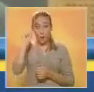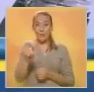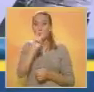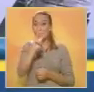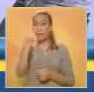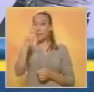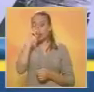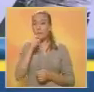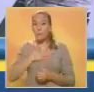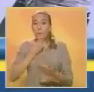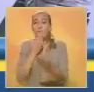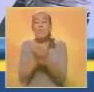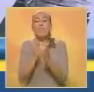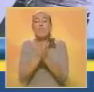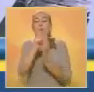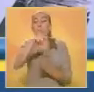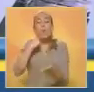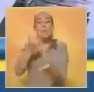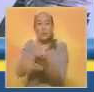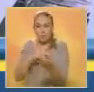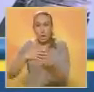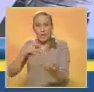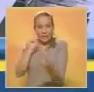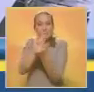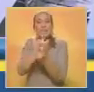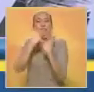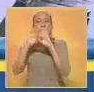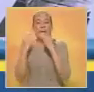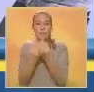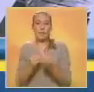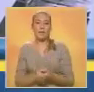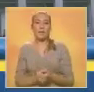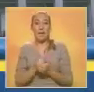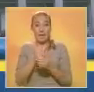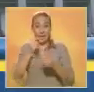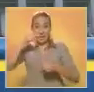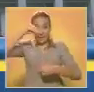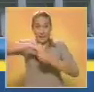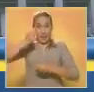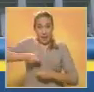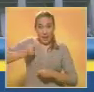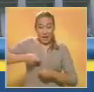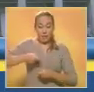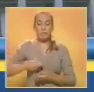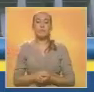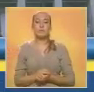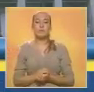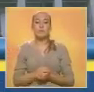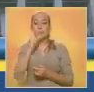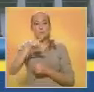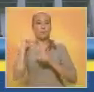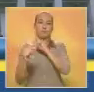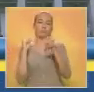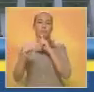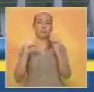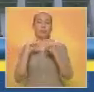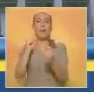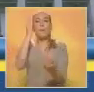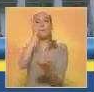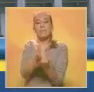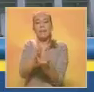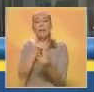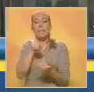pidió dirigirse a los presentes en la corte de estado de Oslo. Algunos familiares y sobrevivientes presentes abandonaron la sala a mitad de la